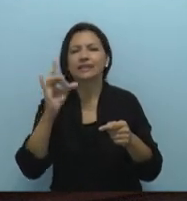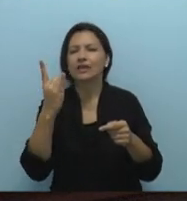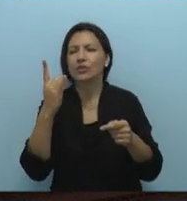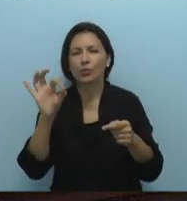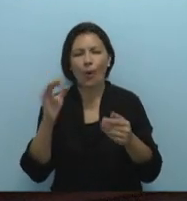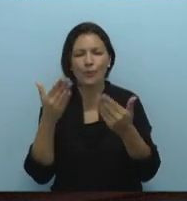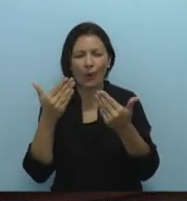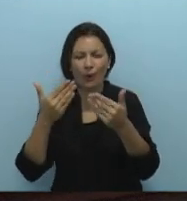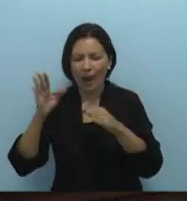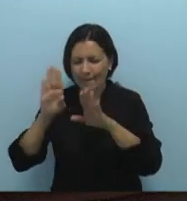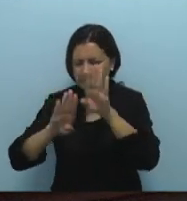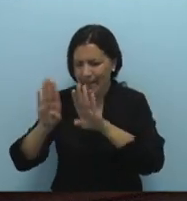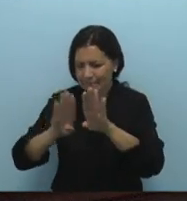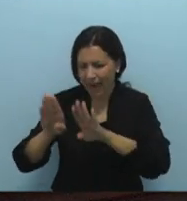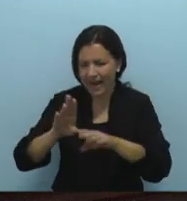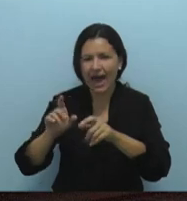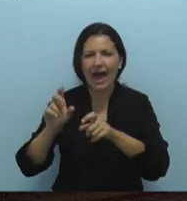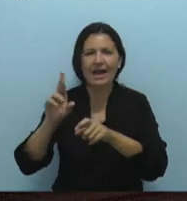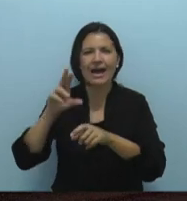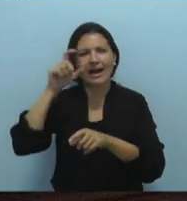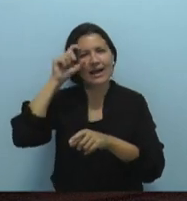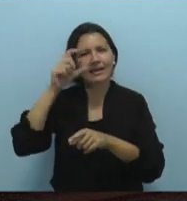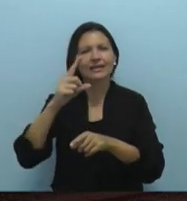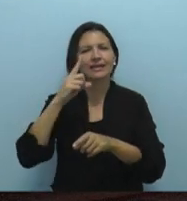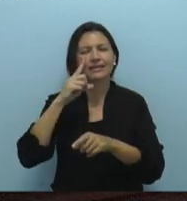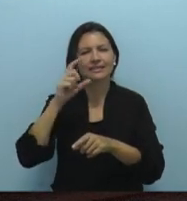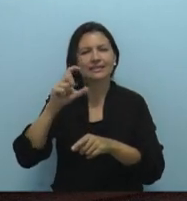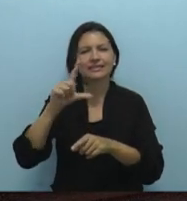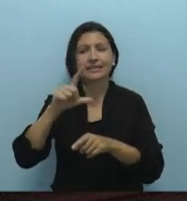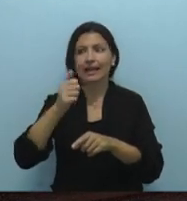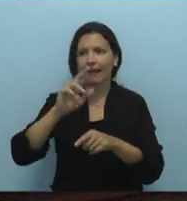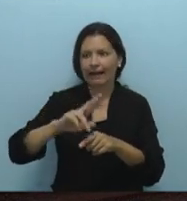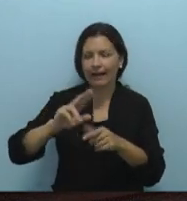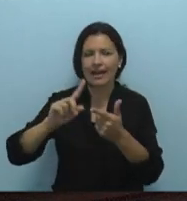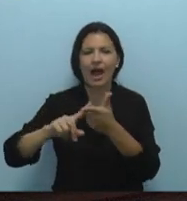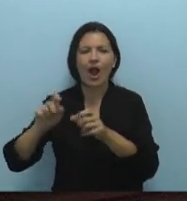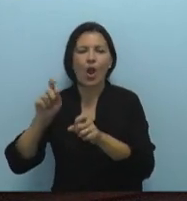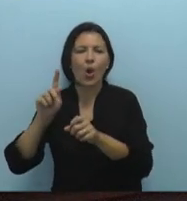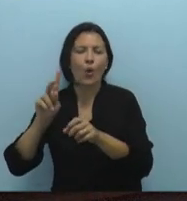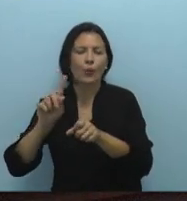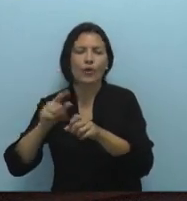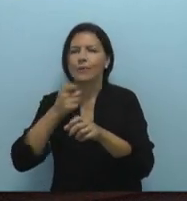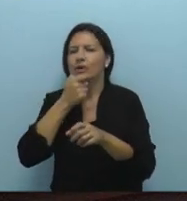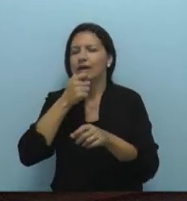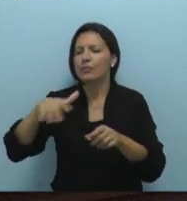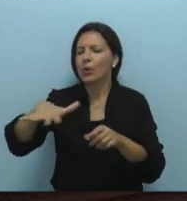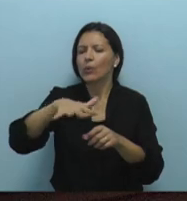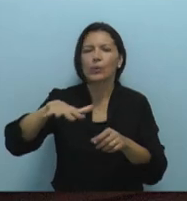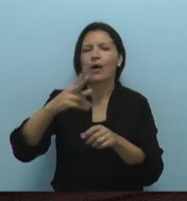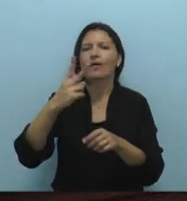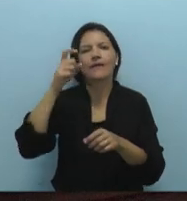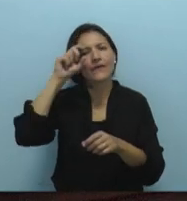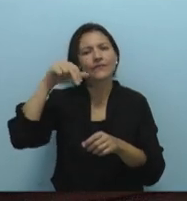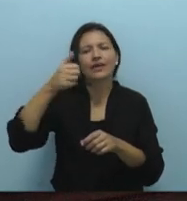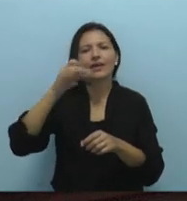bien comerciable, como lo que estamos haciendo, por ejemplo, en la localidad de Venado Tuerto, con una jabonería social, donde hay mujeres,